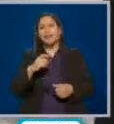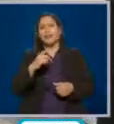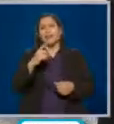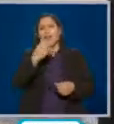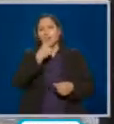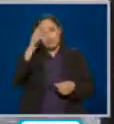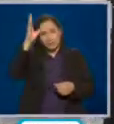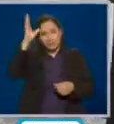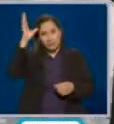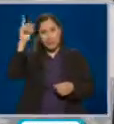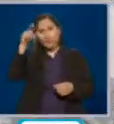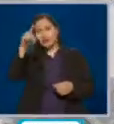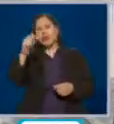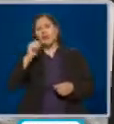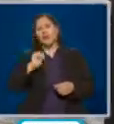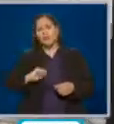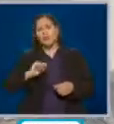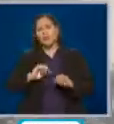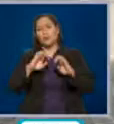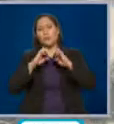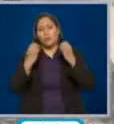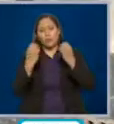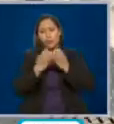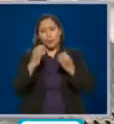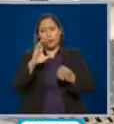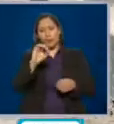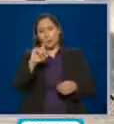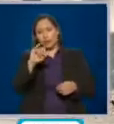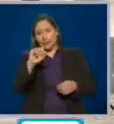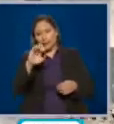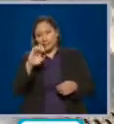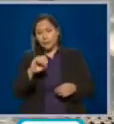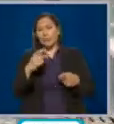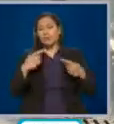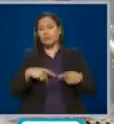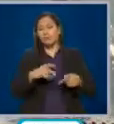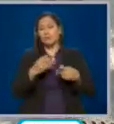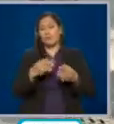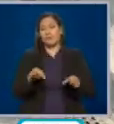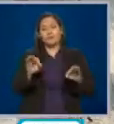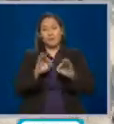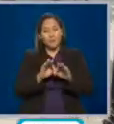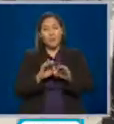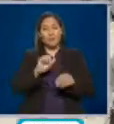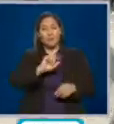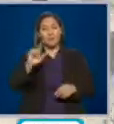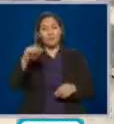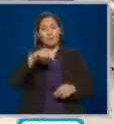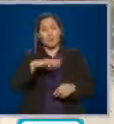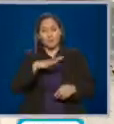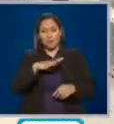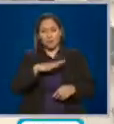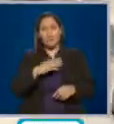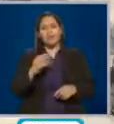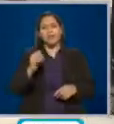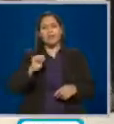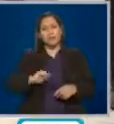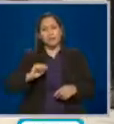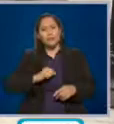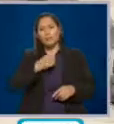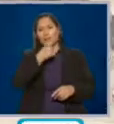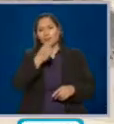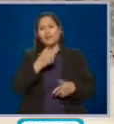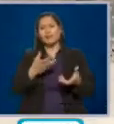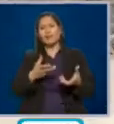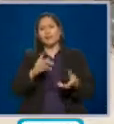ahí está la vieja Arena Coliseo, y de personajes históricos o populares que ha habido en esta vieja calle de